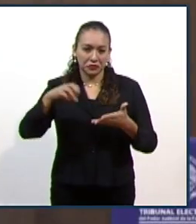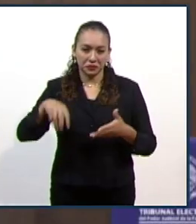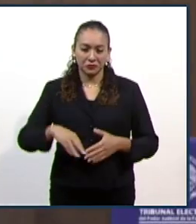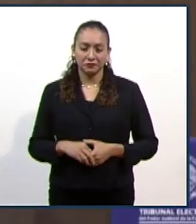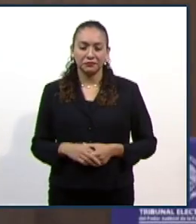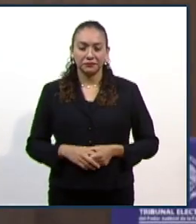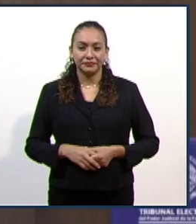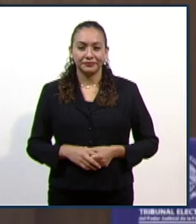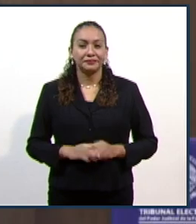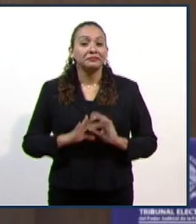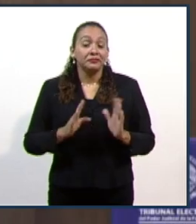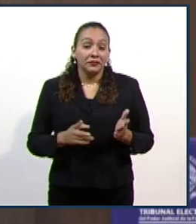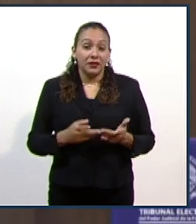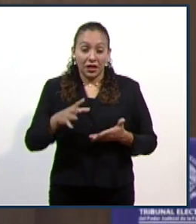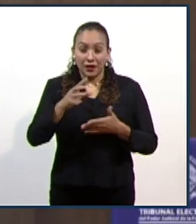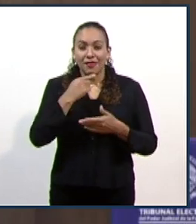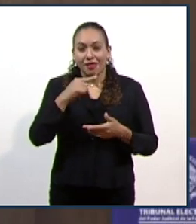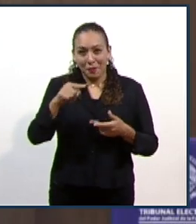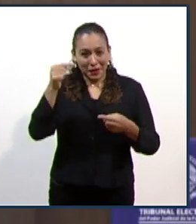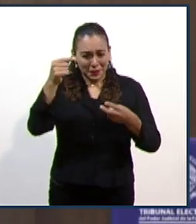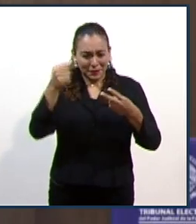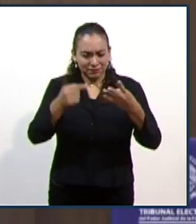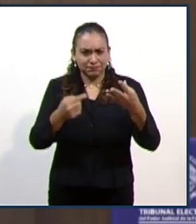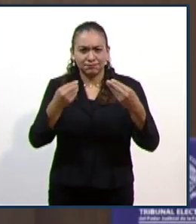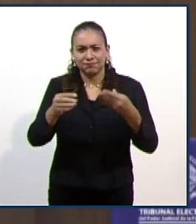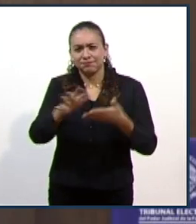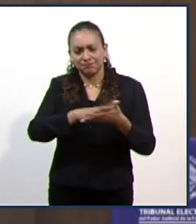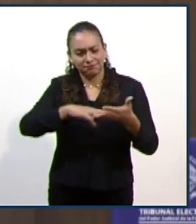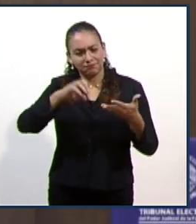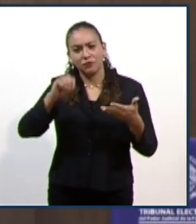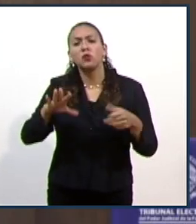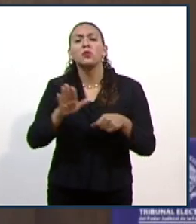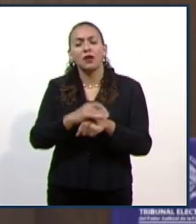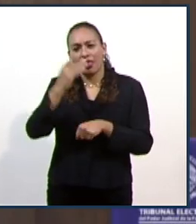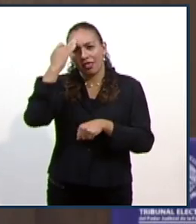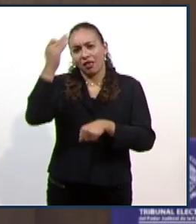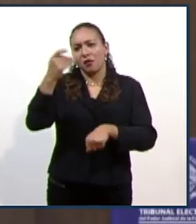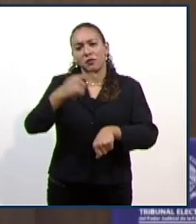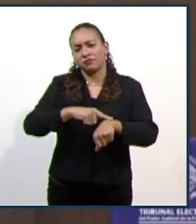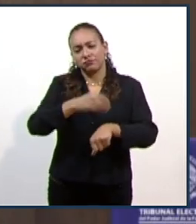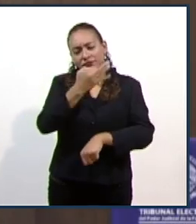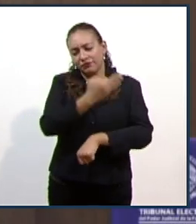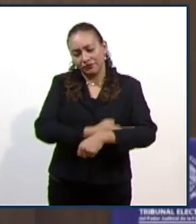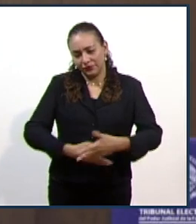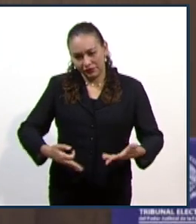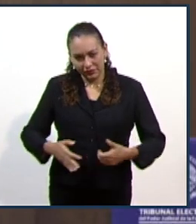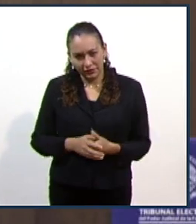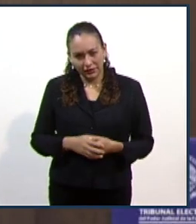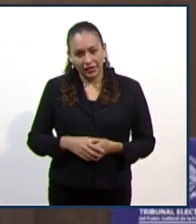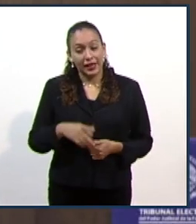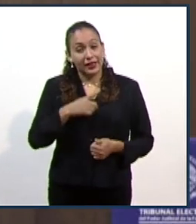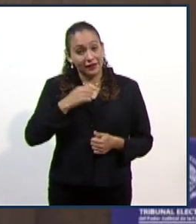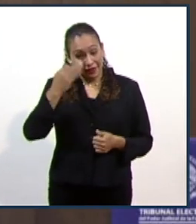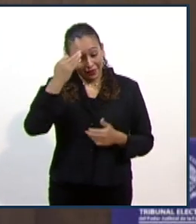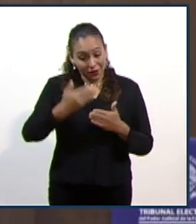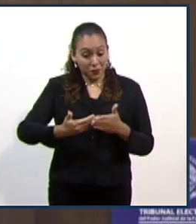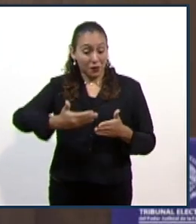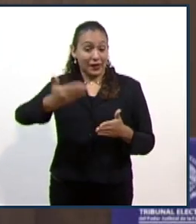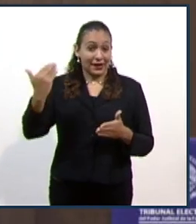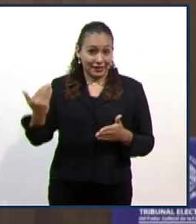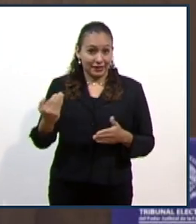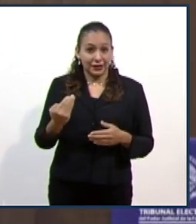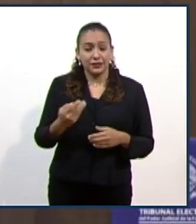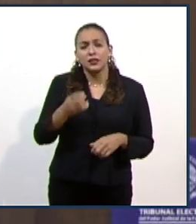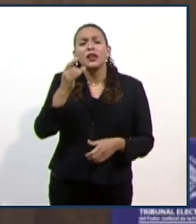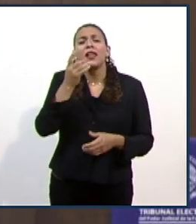Se propone desechar de plano las demandas por presentarse de forma extemporánea. Lo anterior, por no presentarse dentro del plazo de 4 días, que el plazo